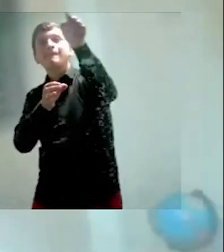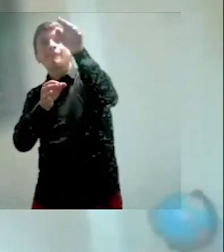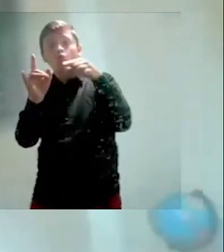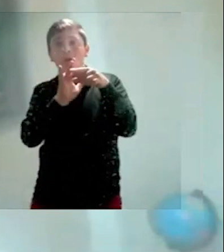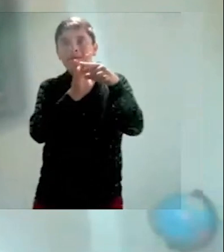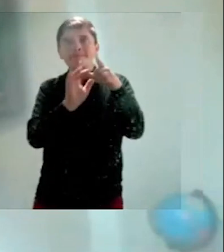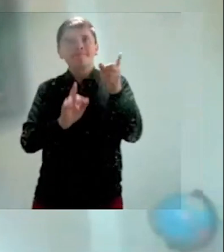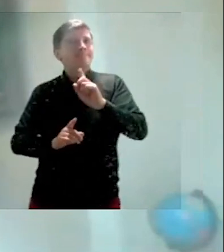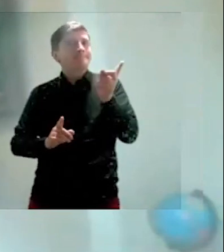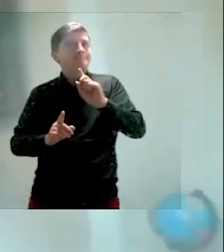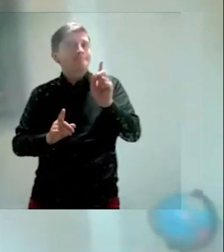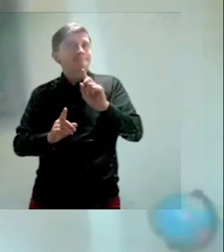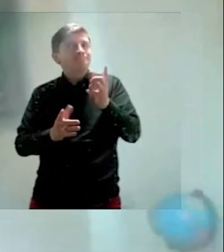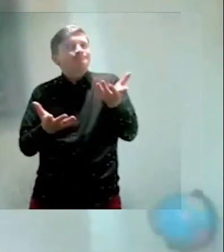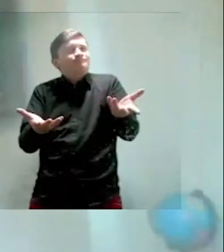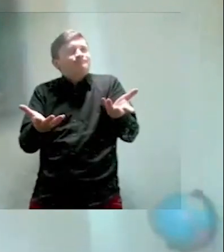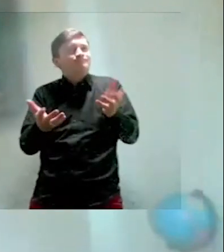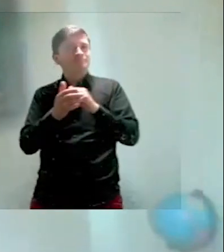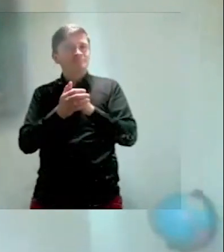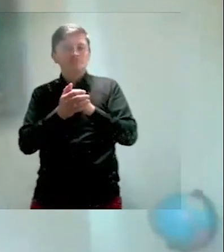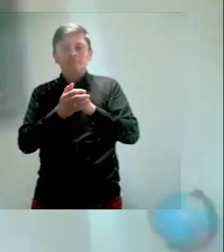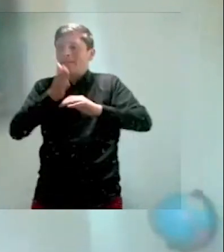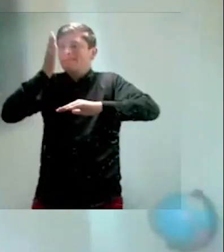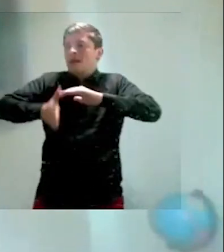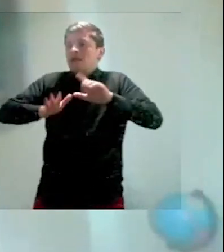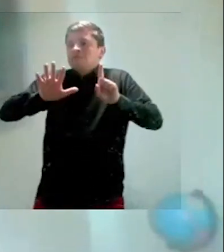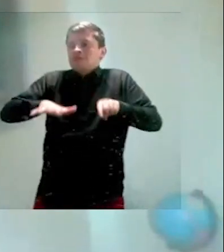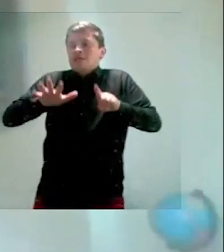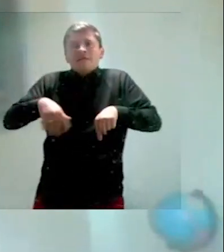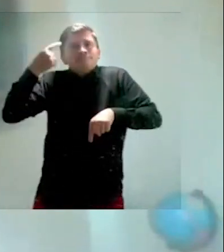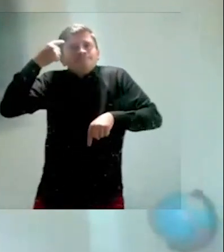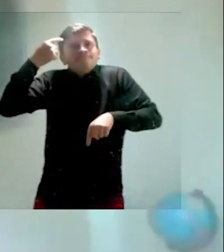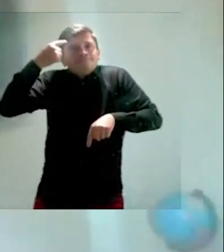el criterio de subsidiariedad, que también ha sido